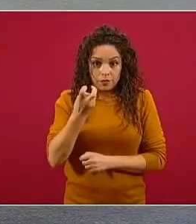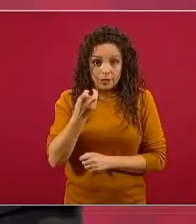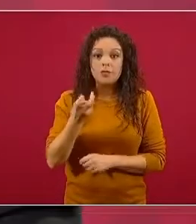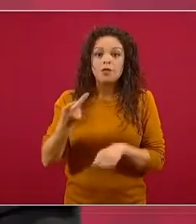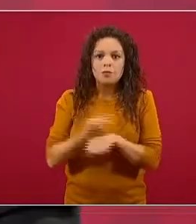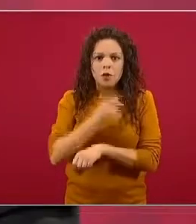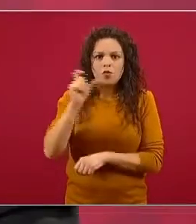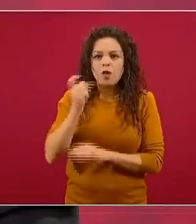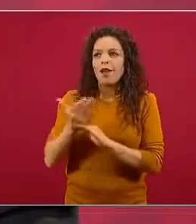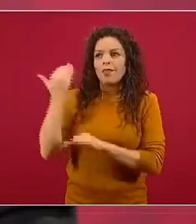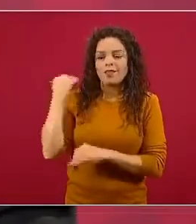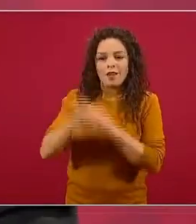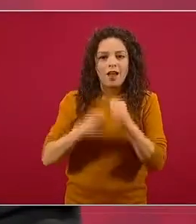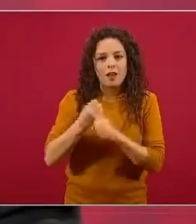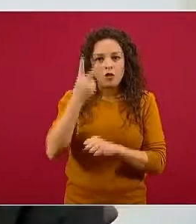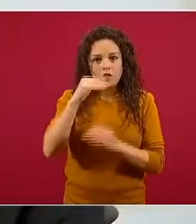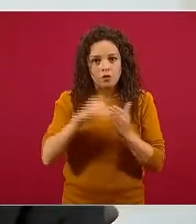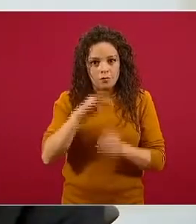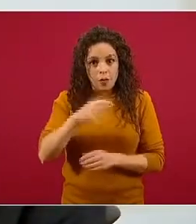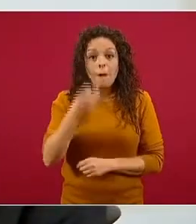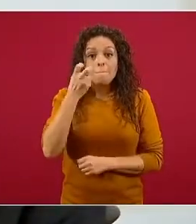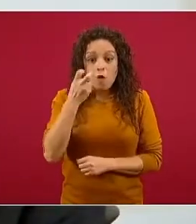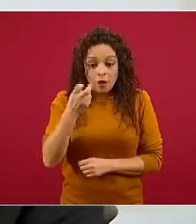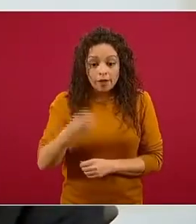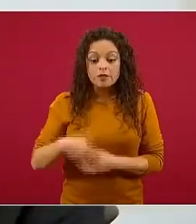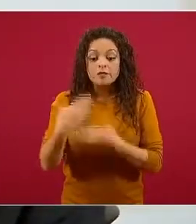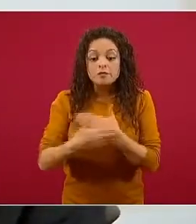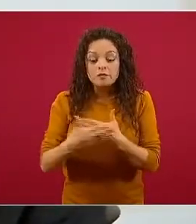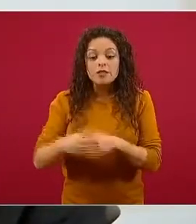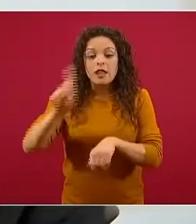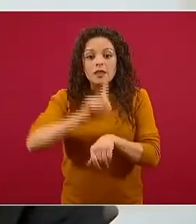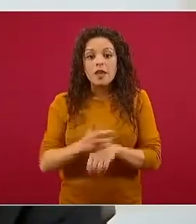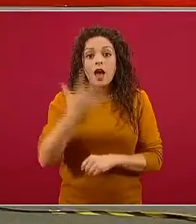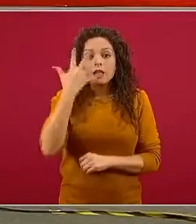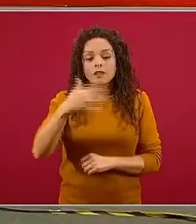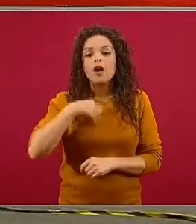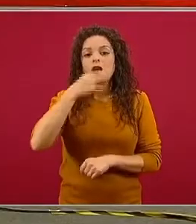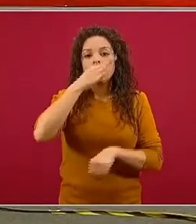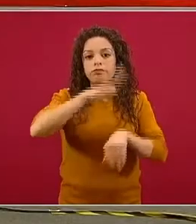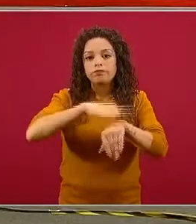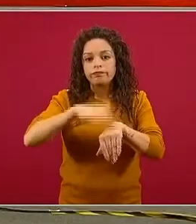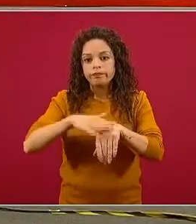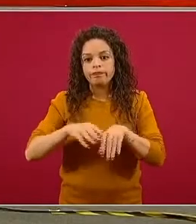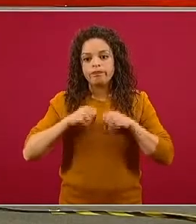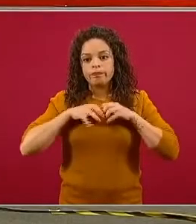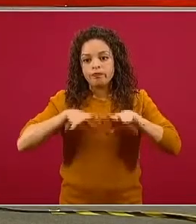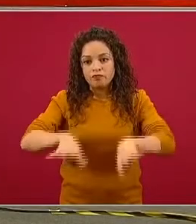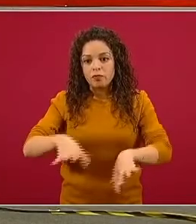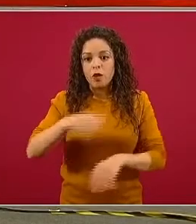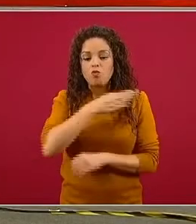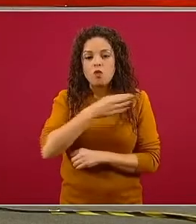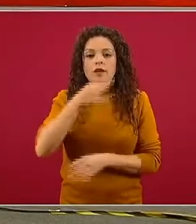5 daremos una excelente noticia sobre el turismo interno y los pueblos mágicos.